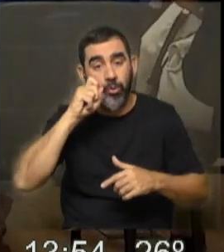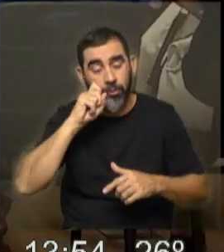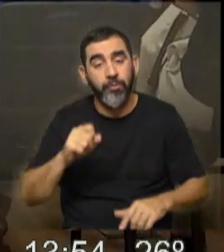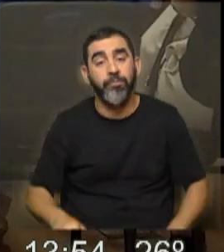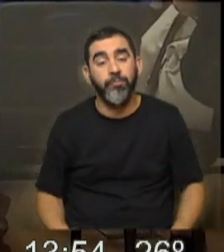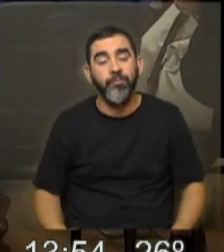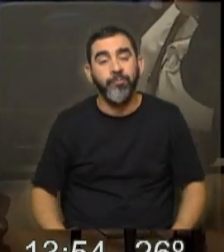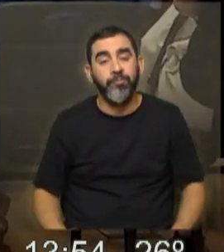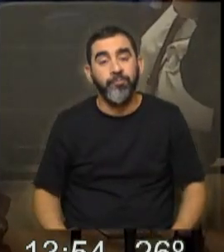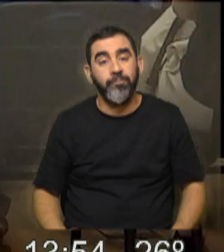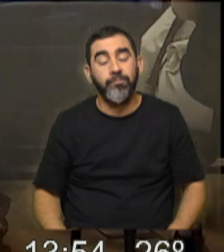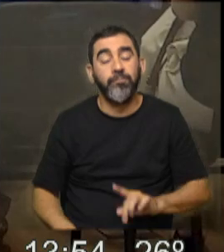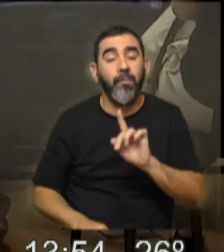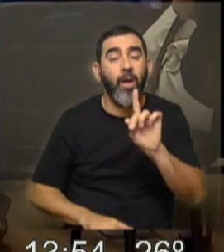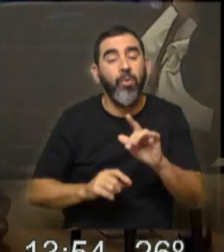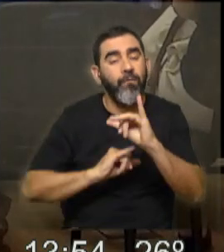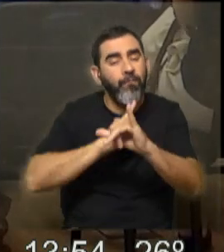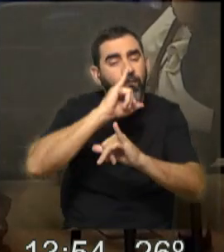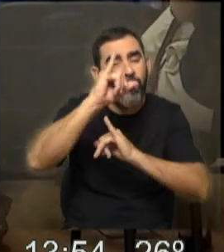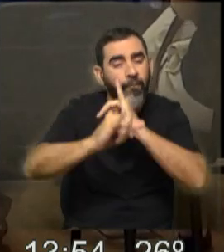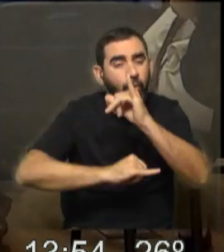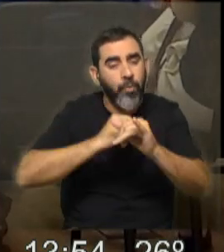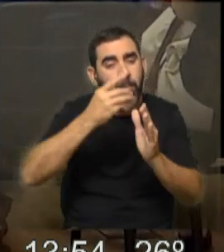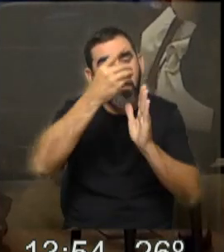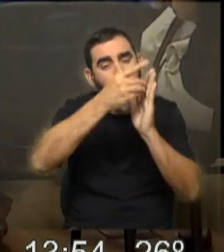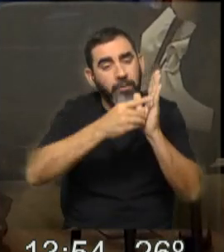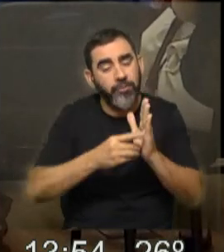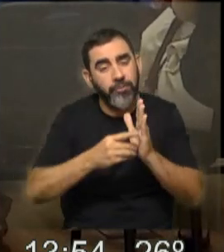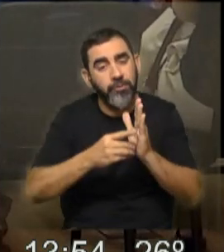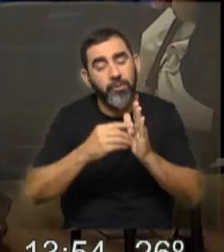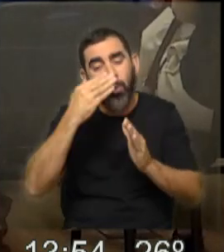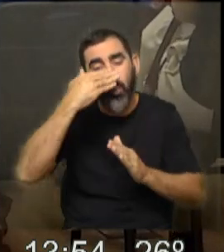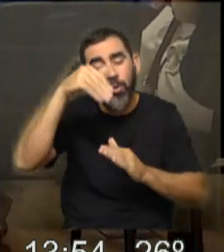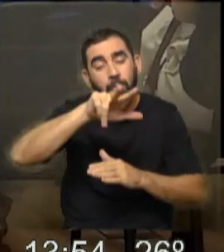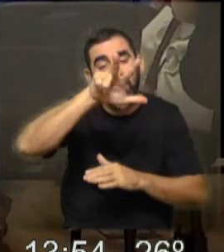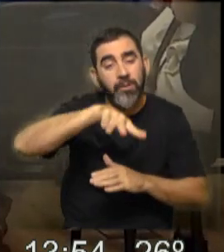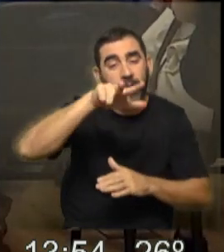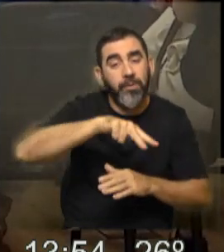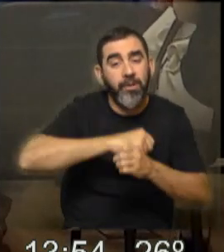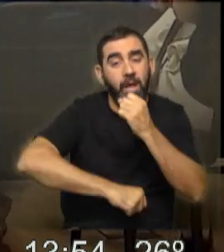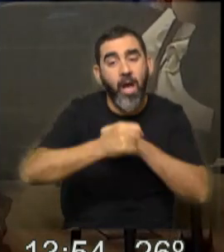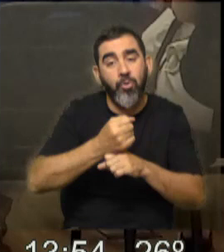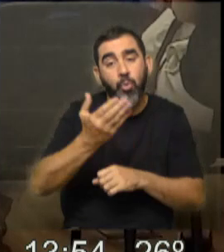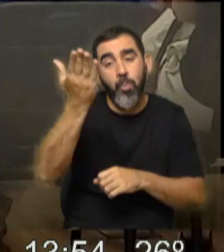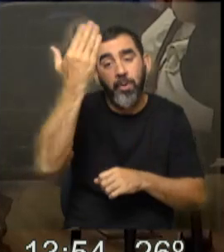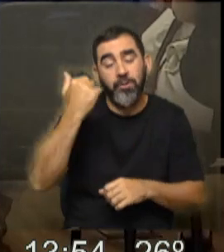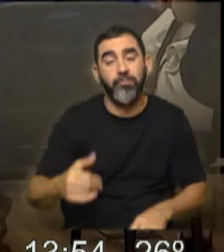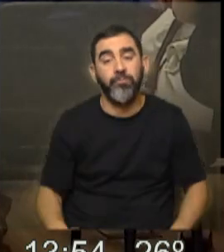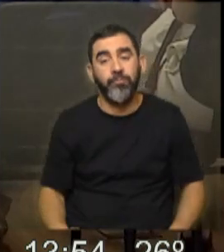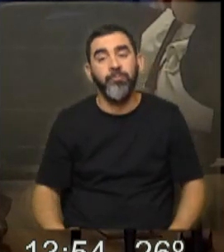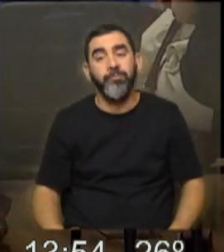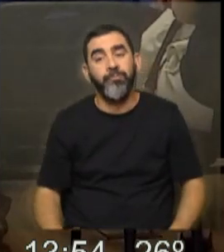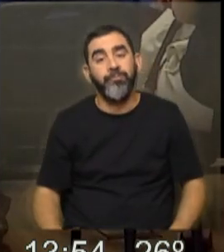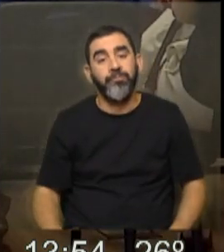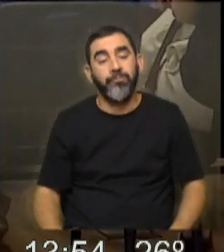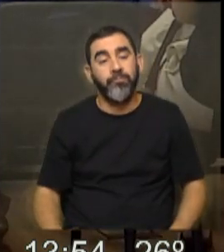y relevó algunos datos que también tienen que ver con el último trimestre del 2023. En este caso,